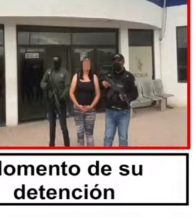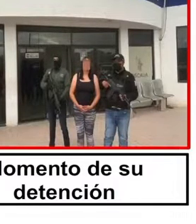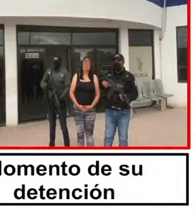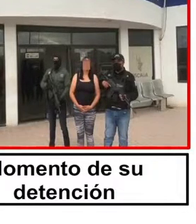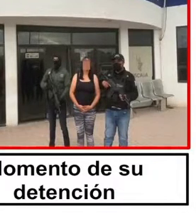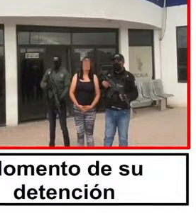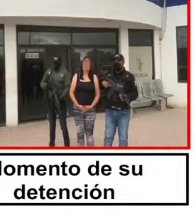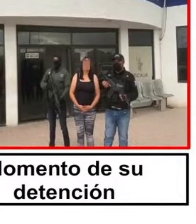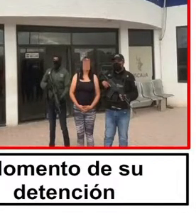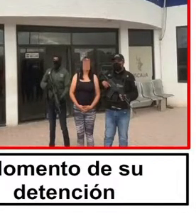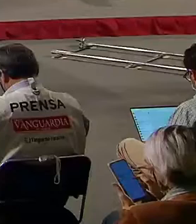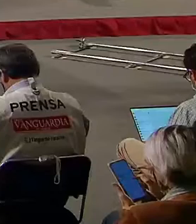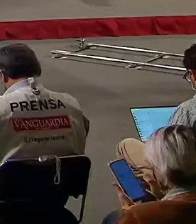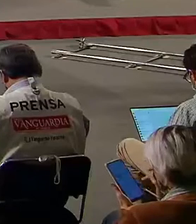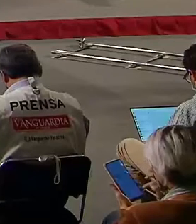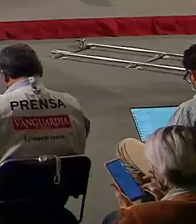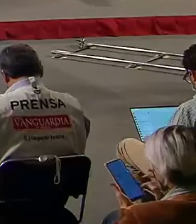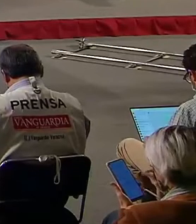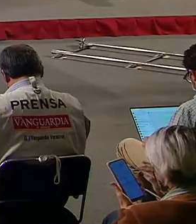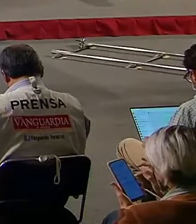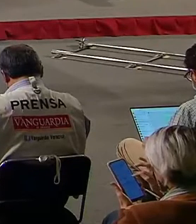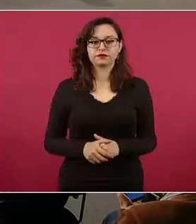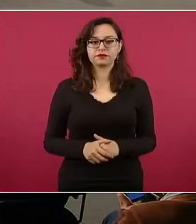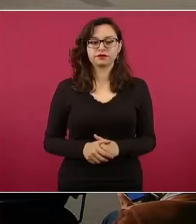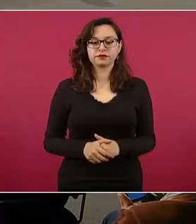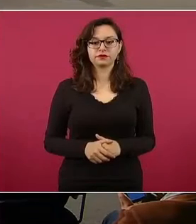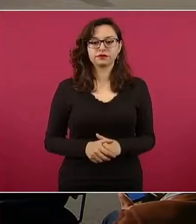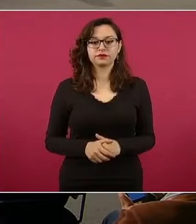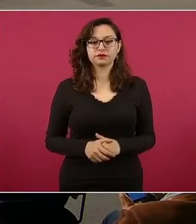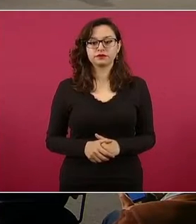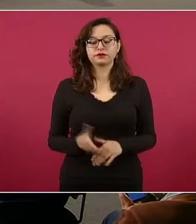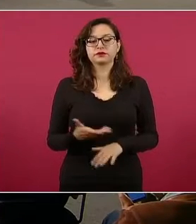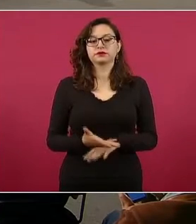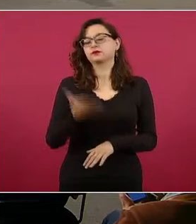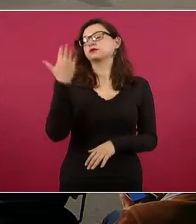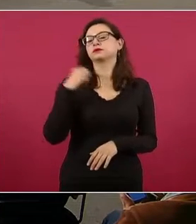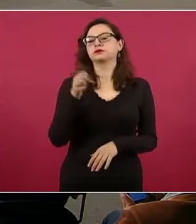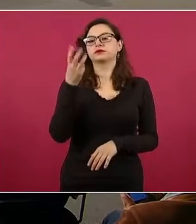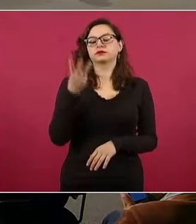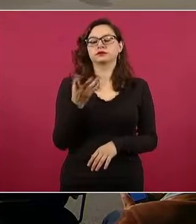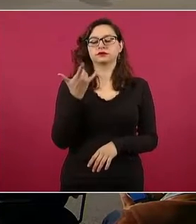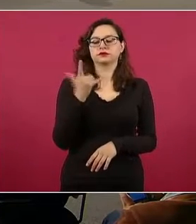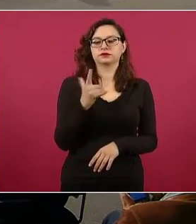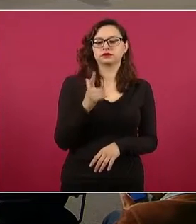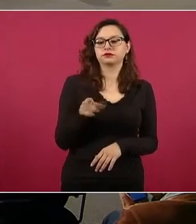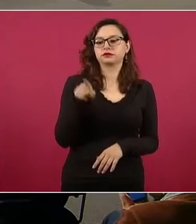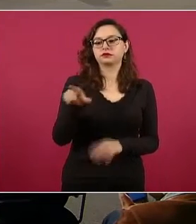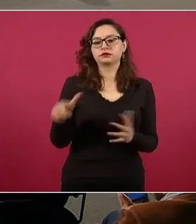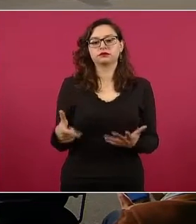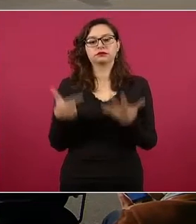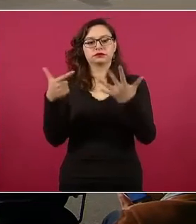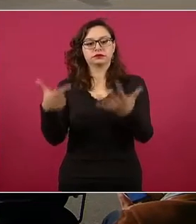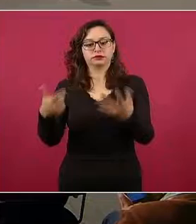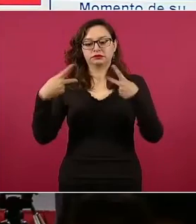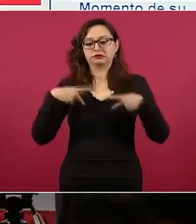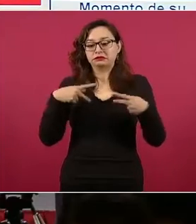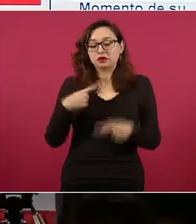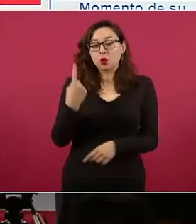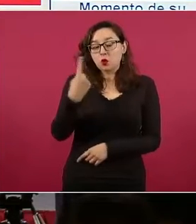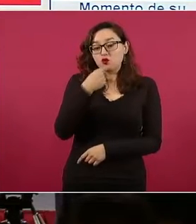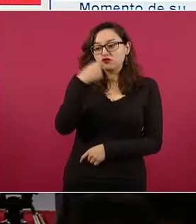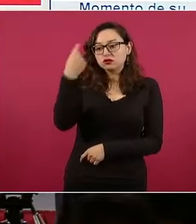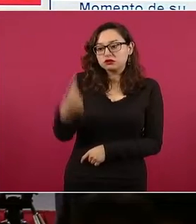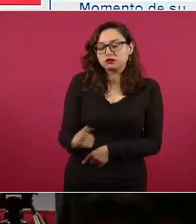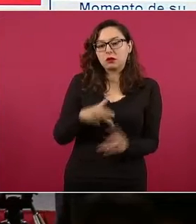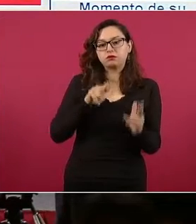noche del pasado 3 de julio, en un domicilio ubicado en la colonia Primera de Mayo, en el municipio